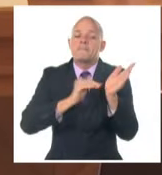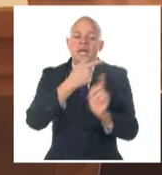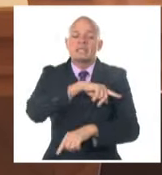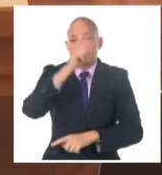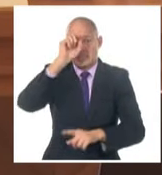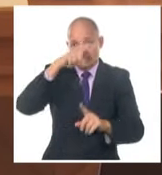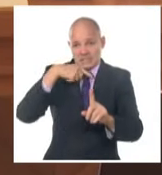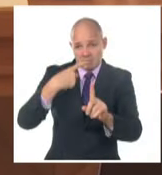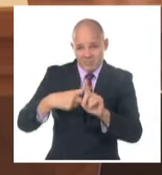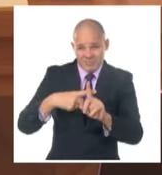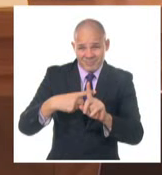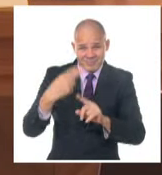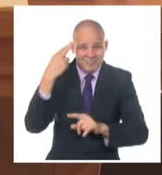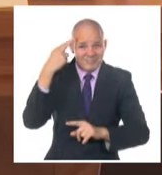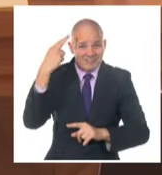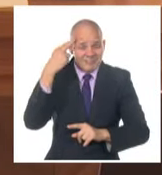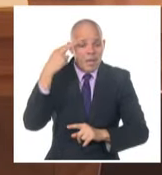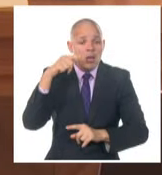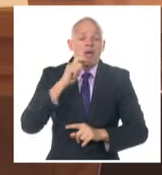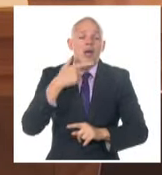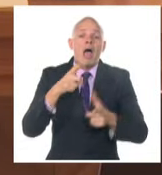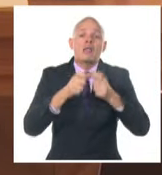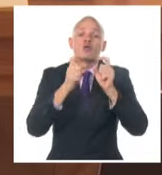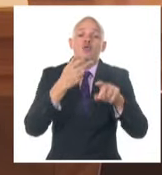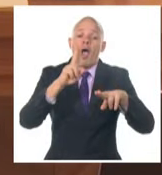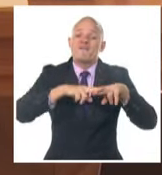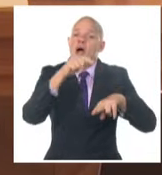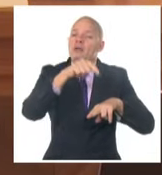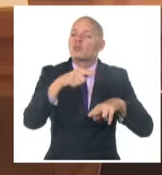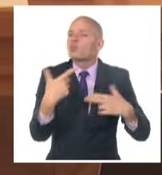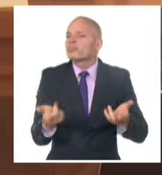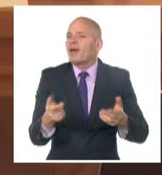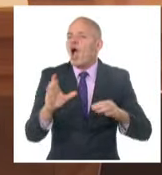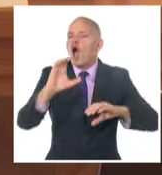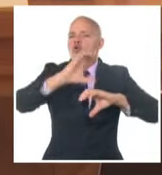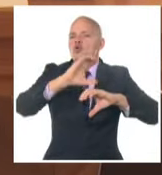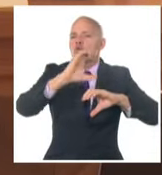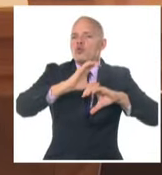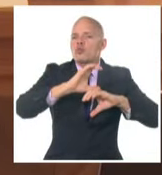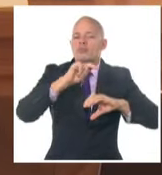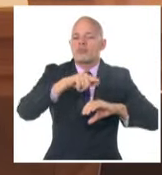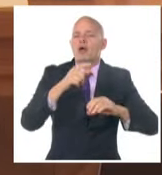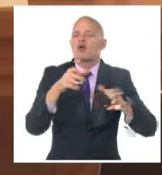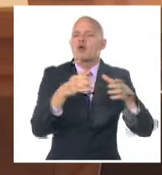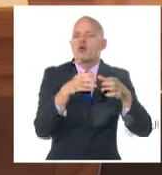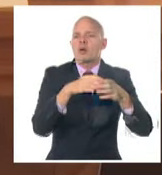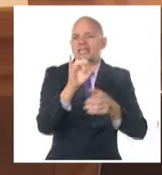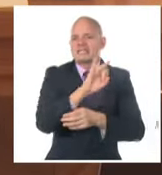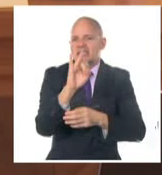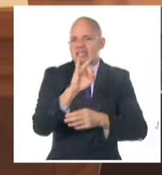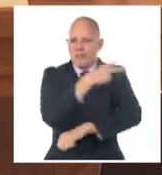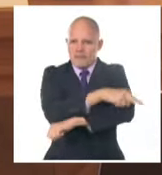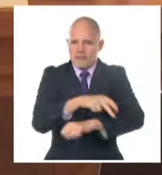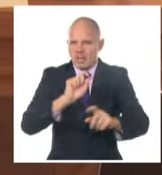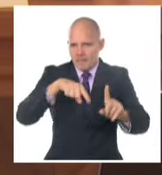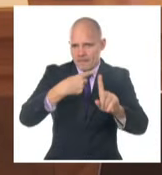cumbre del Grupo de los 77 y China, que nos honró acoger en La Habana.